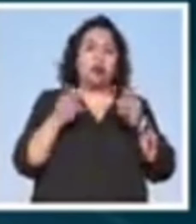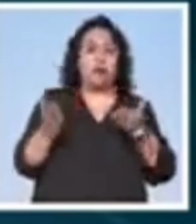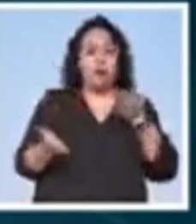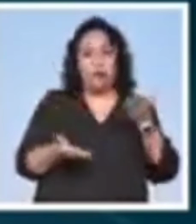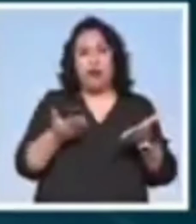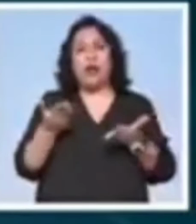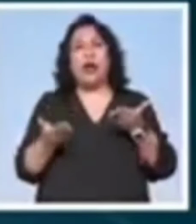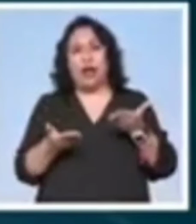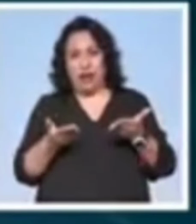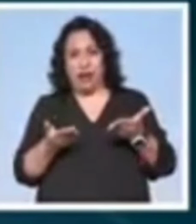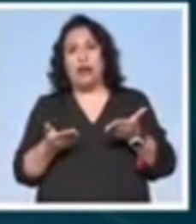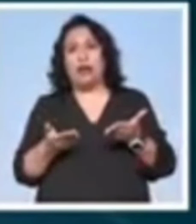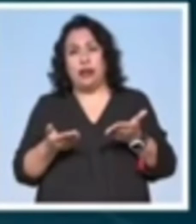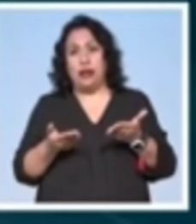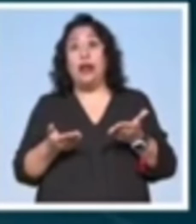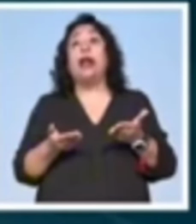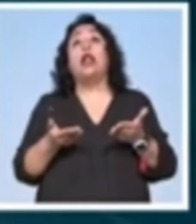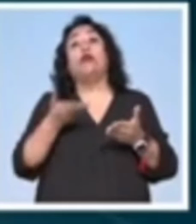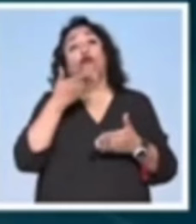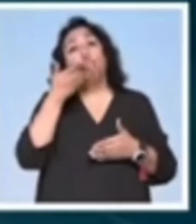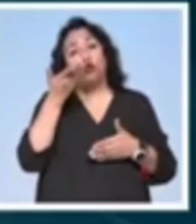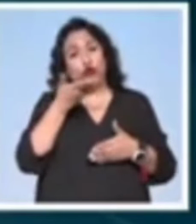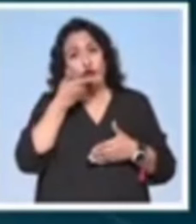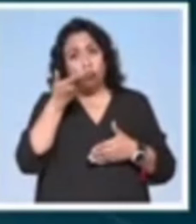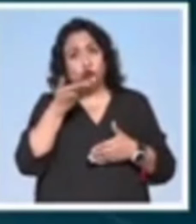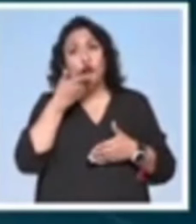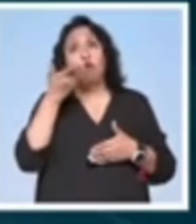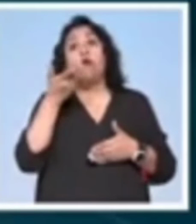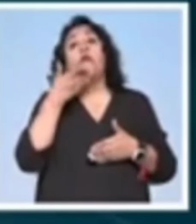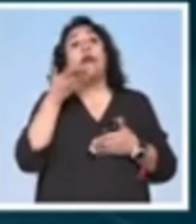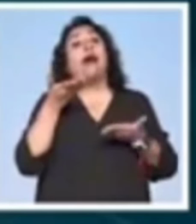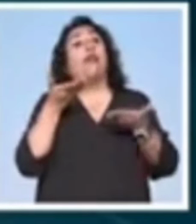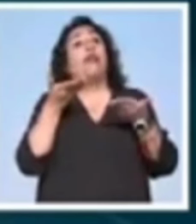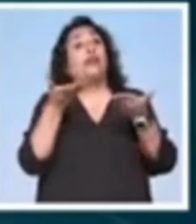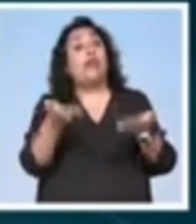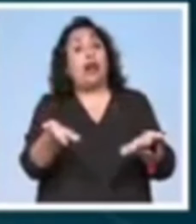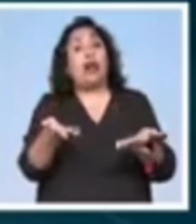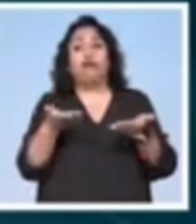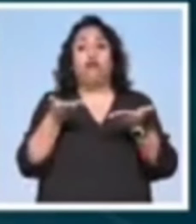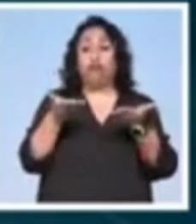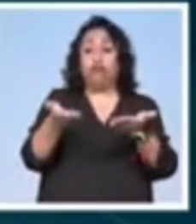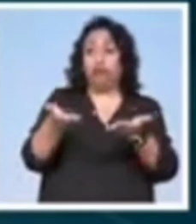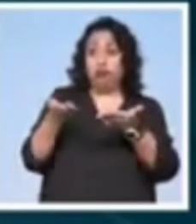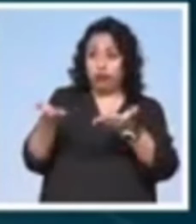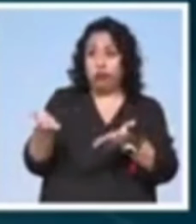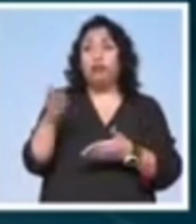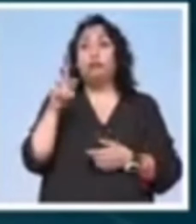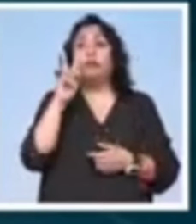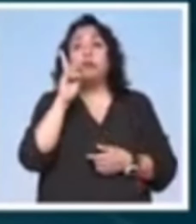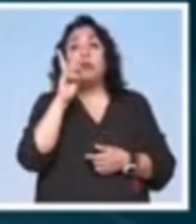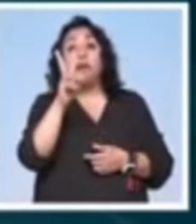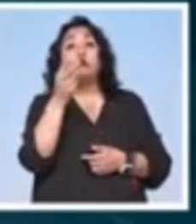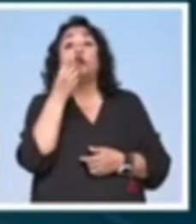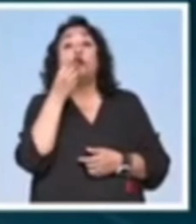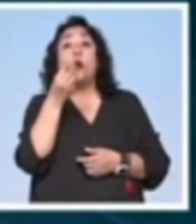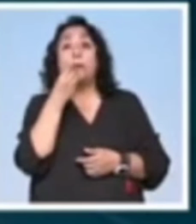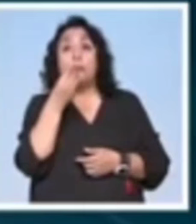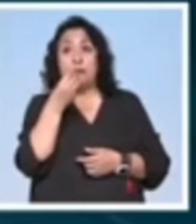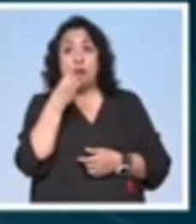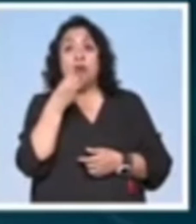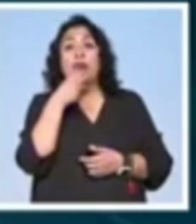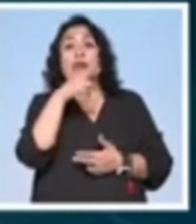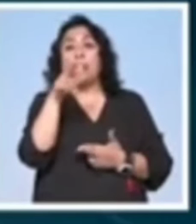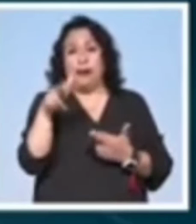la danza, los rituales, los altares, las ofrendas. Vamos a poder ver la comida de